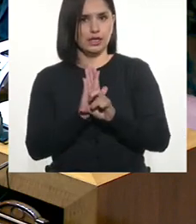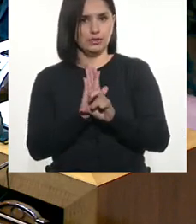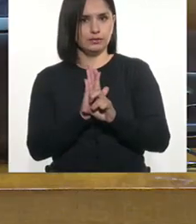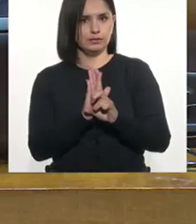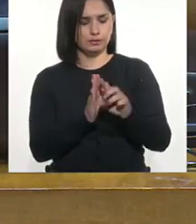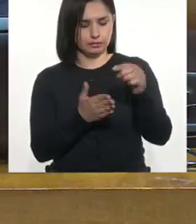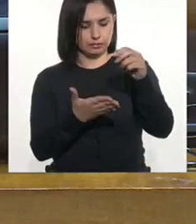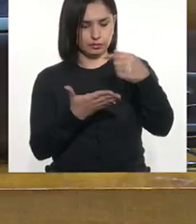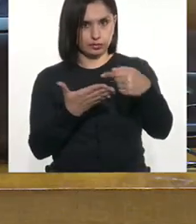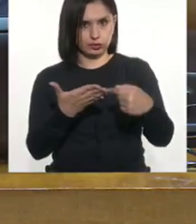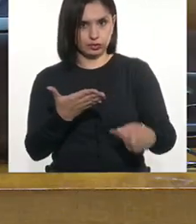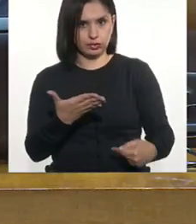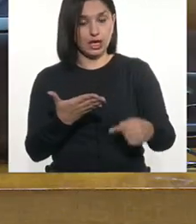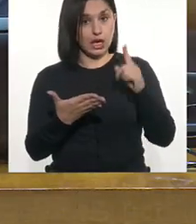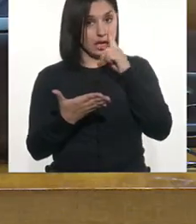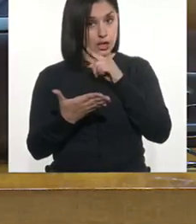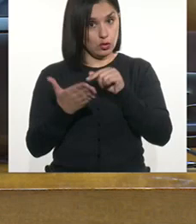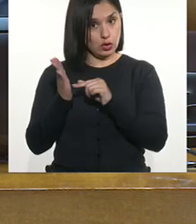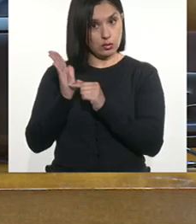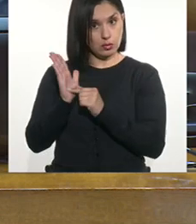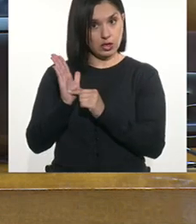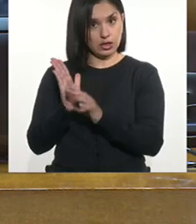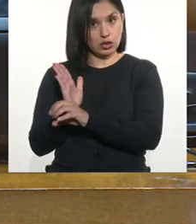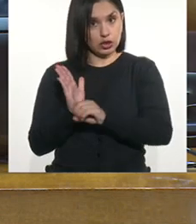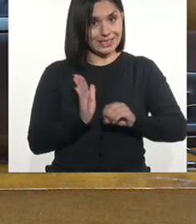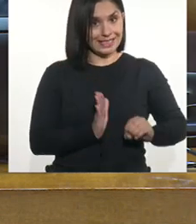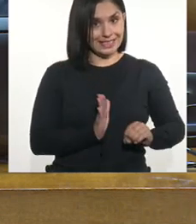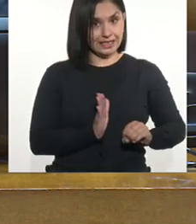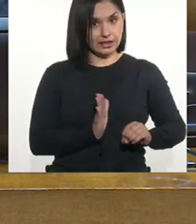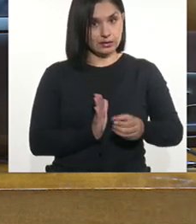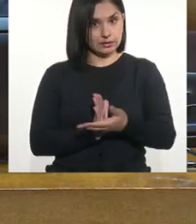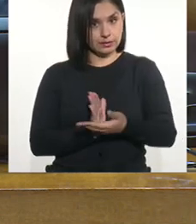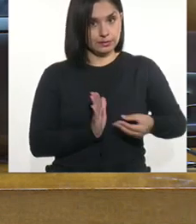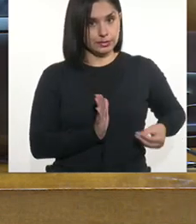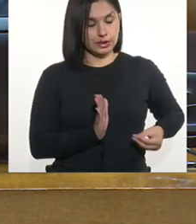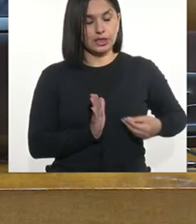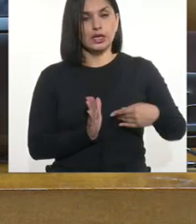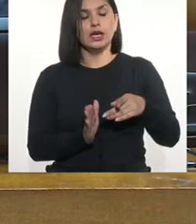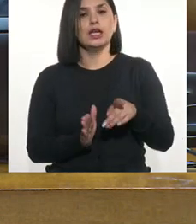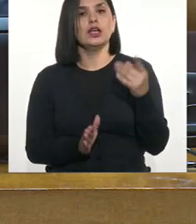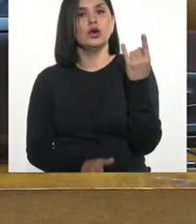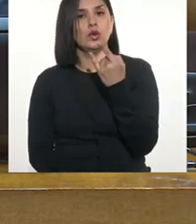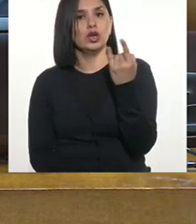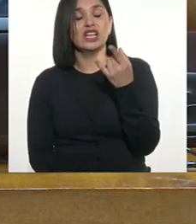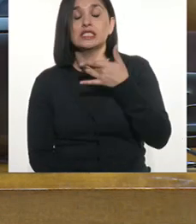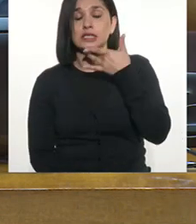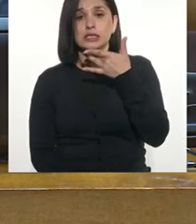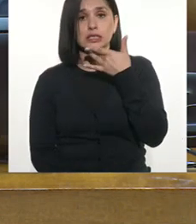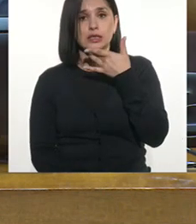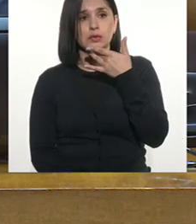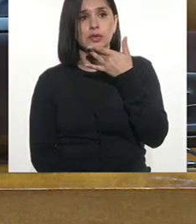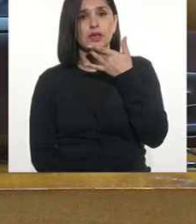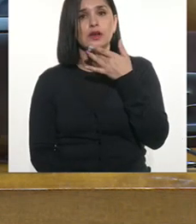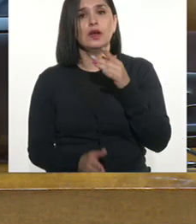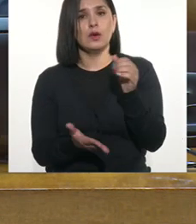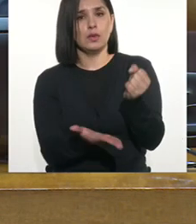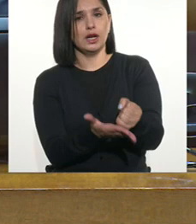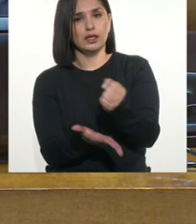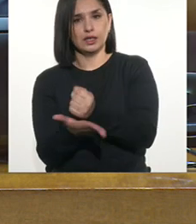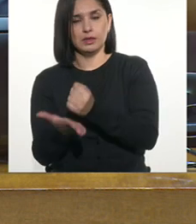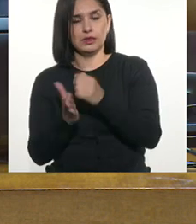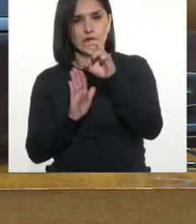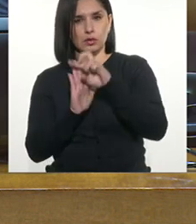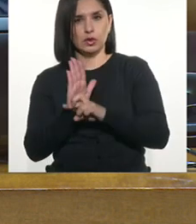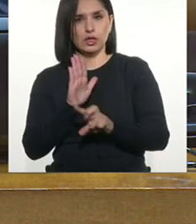y con el último retira ya se presente la urgencia calificándola es simple para la tramitación del proyecto